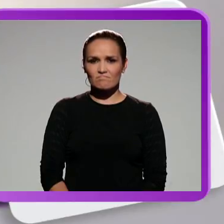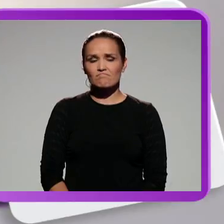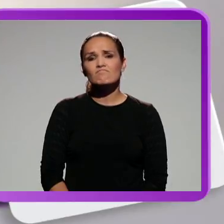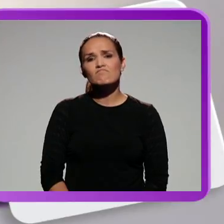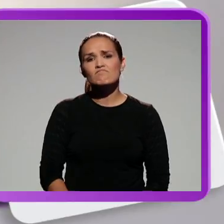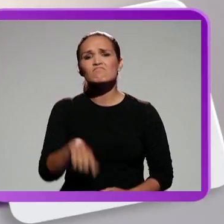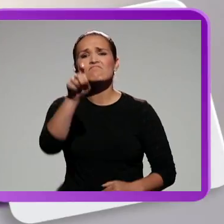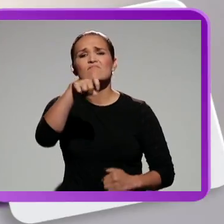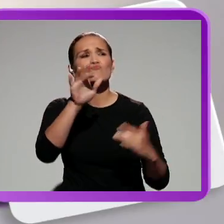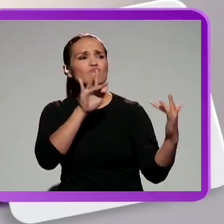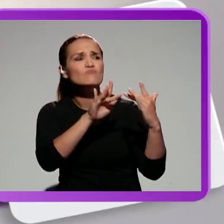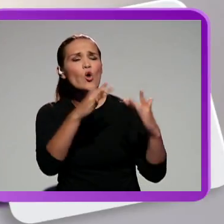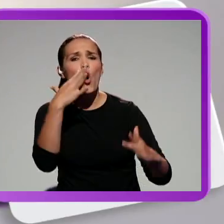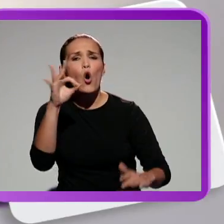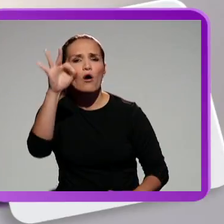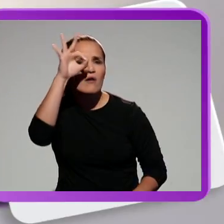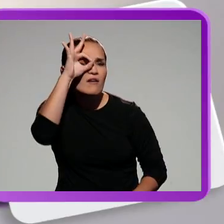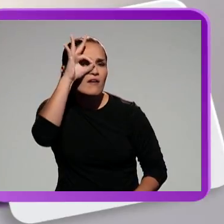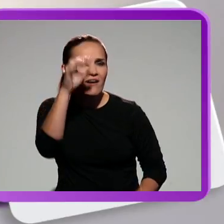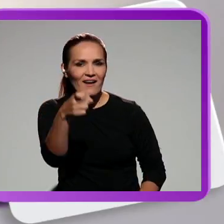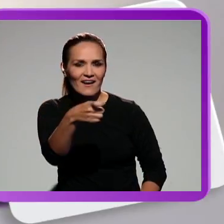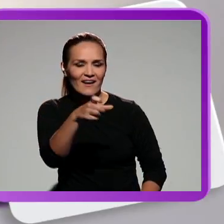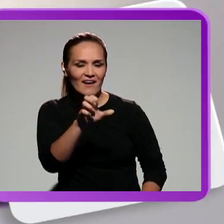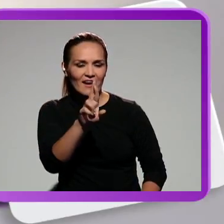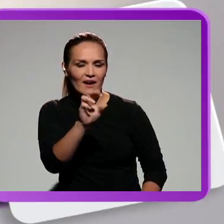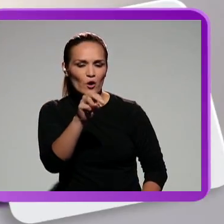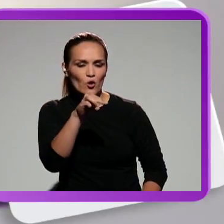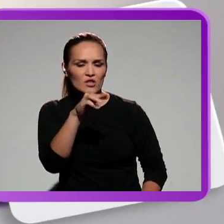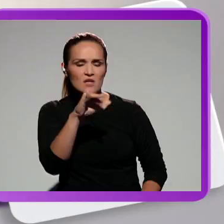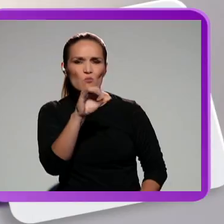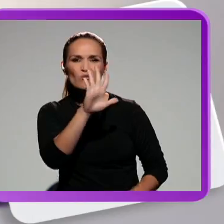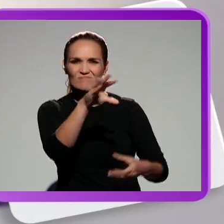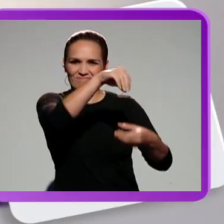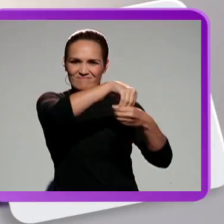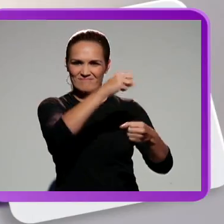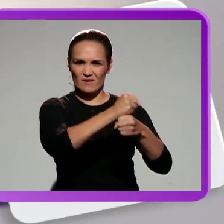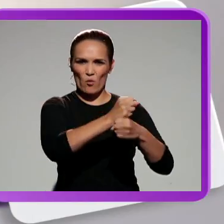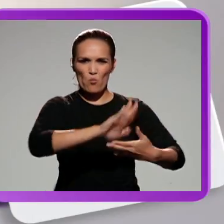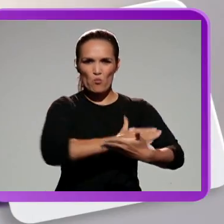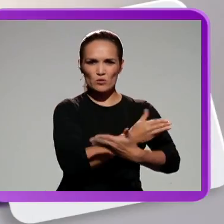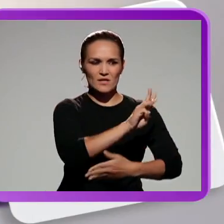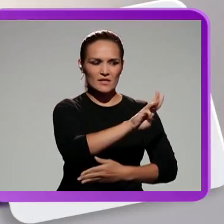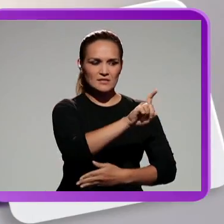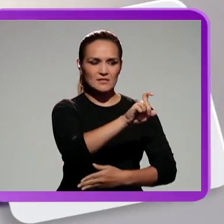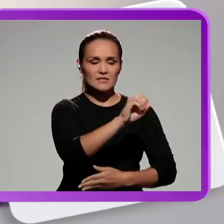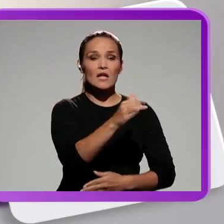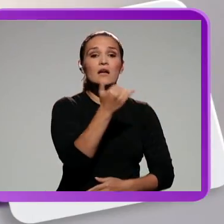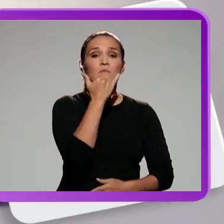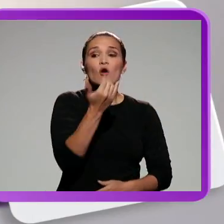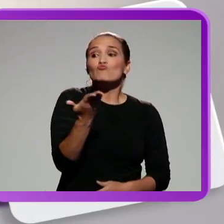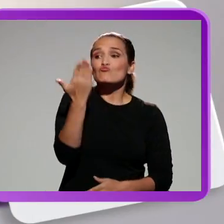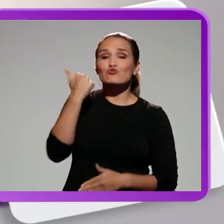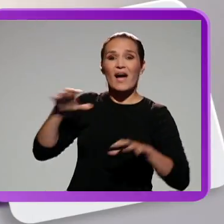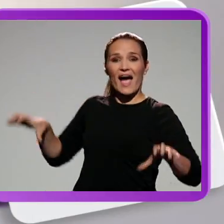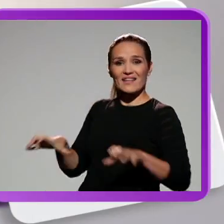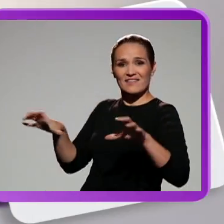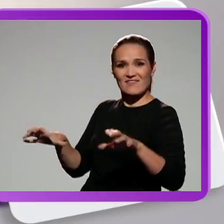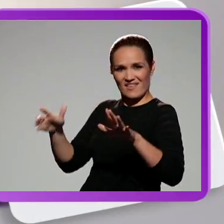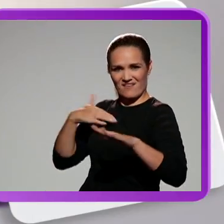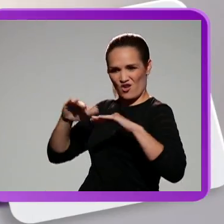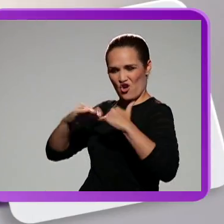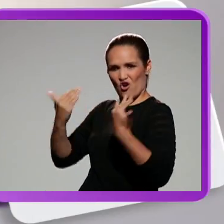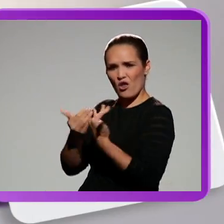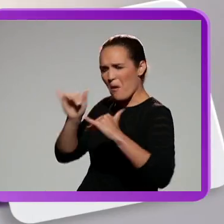Quisiera contactar a Jerónimo del equipo de producción de Música 360. El pasado 26 de junio, en el Tortazo de Padres, hicieron